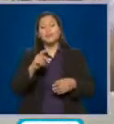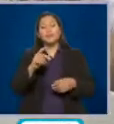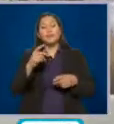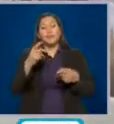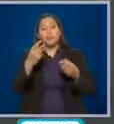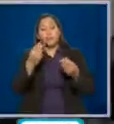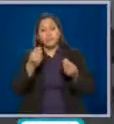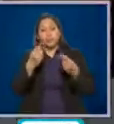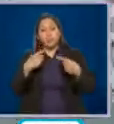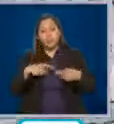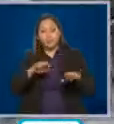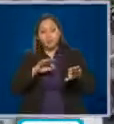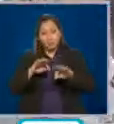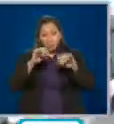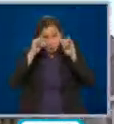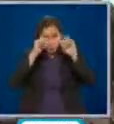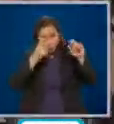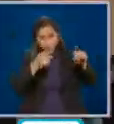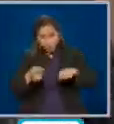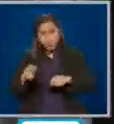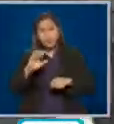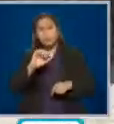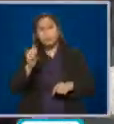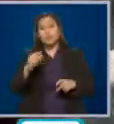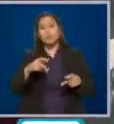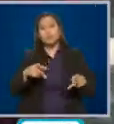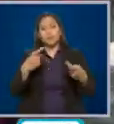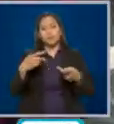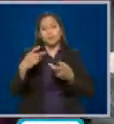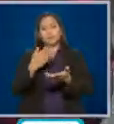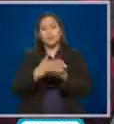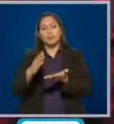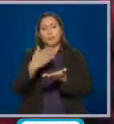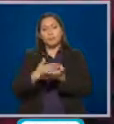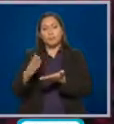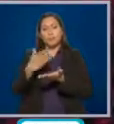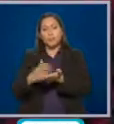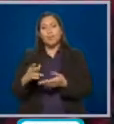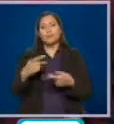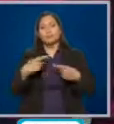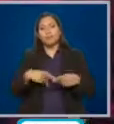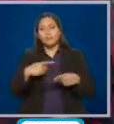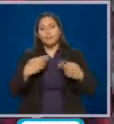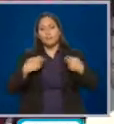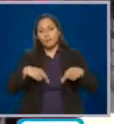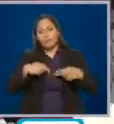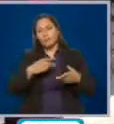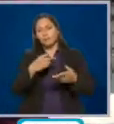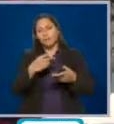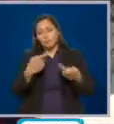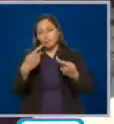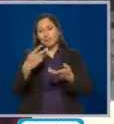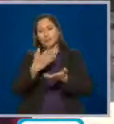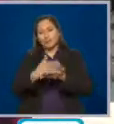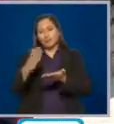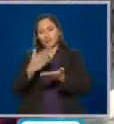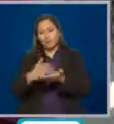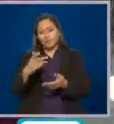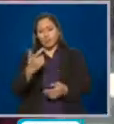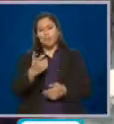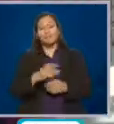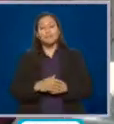se dedicaron a los toros y muchos a vender en abonos. Los aboneros. Ajá. Entonces todo eso era de